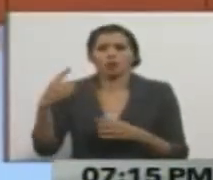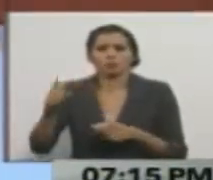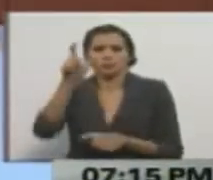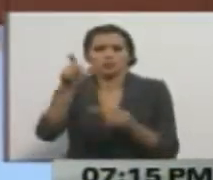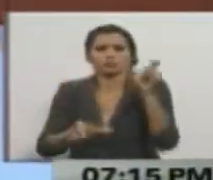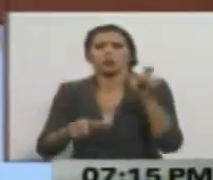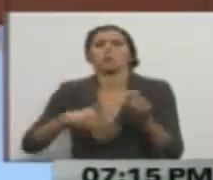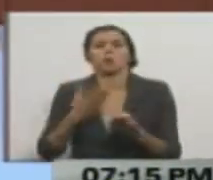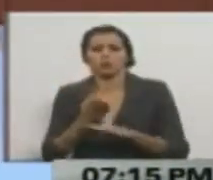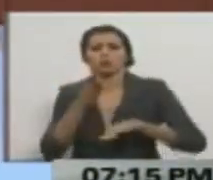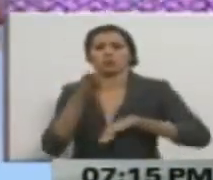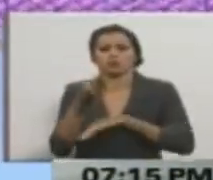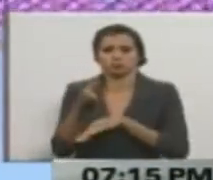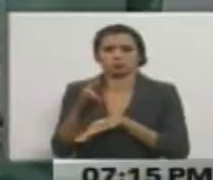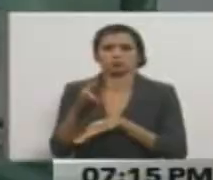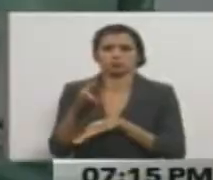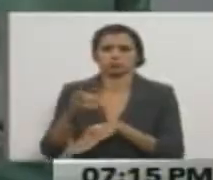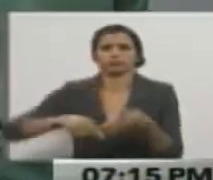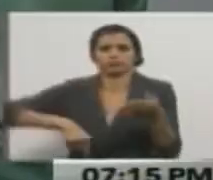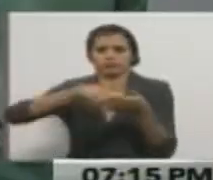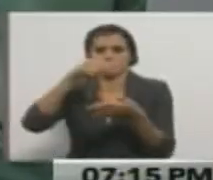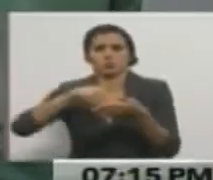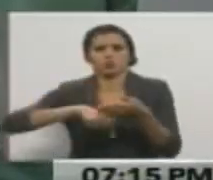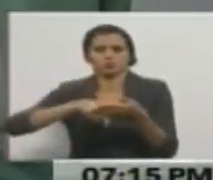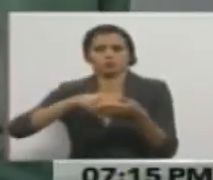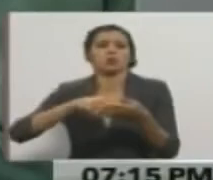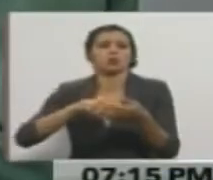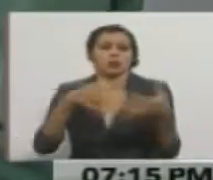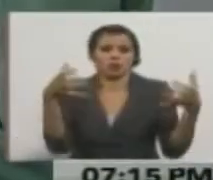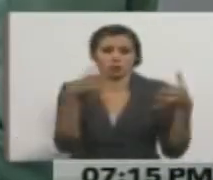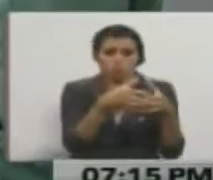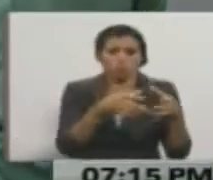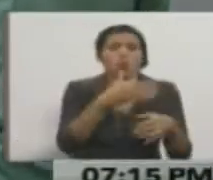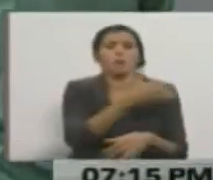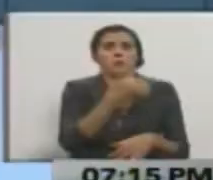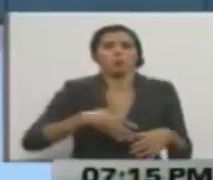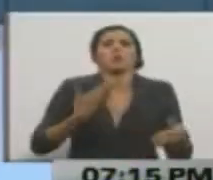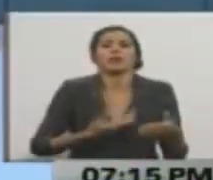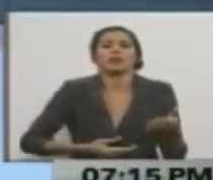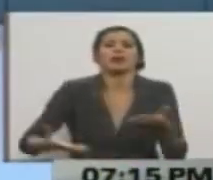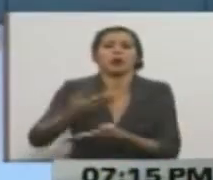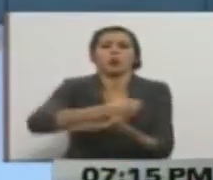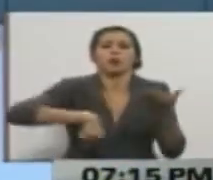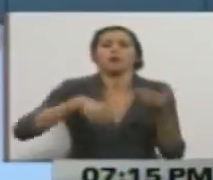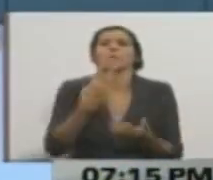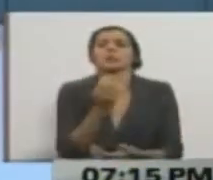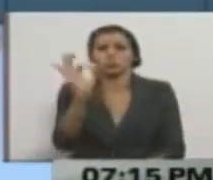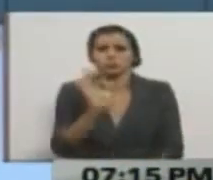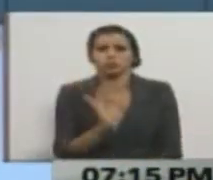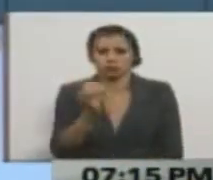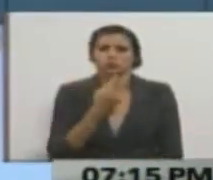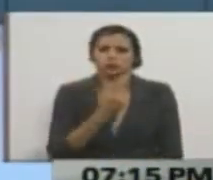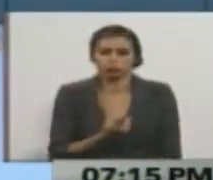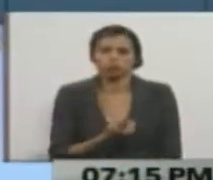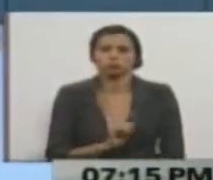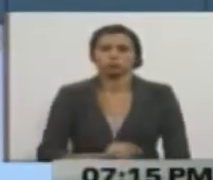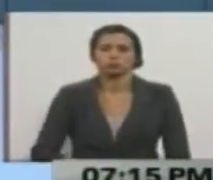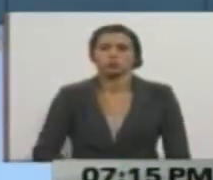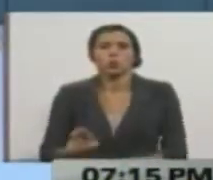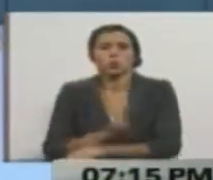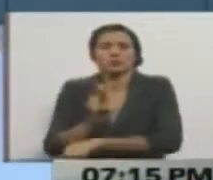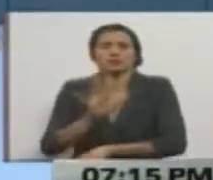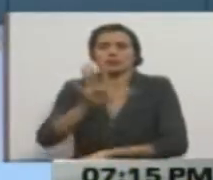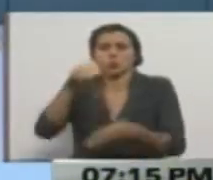tengan oportunidad de alcanzar el 20% del registro electoral. Se utilizarán